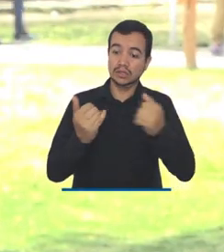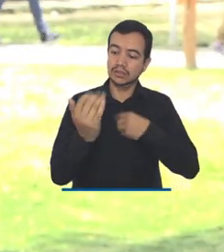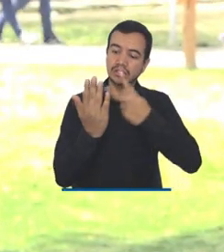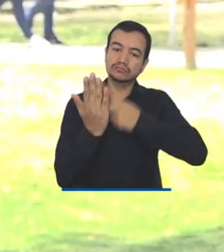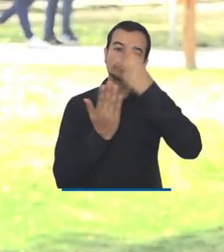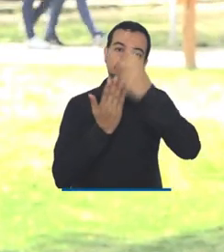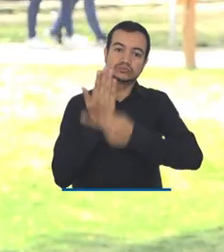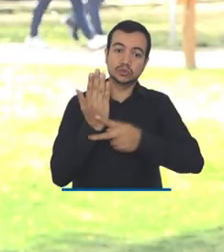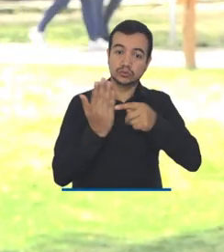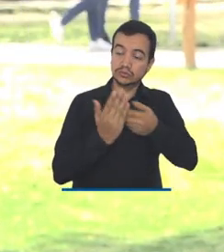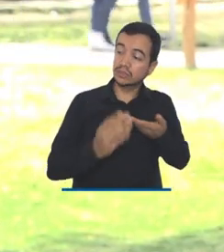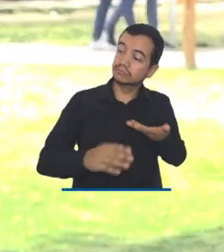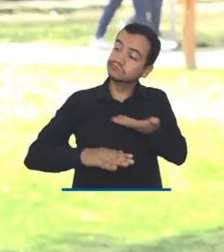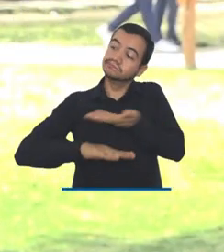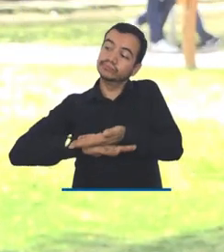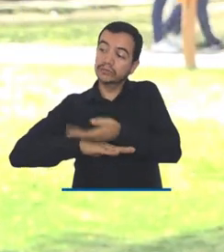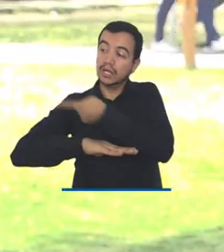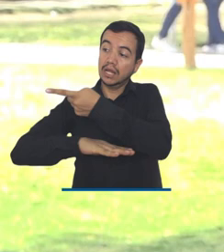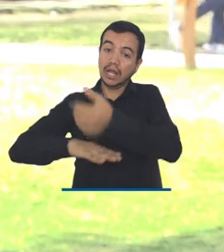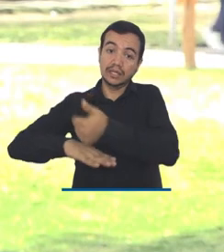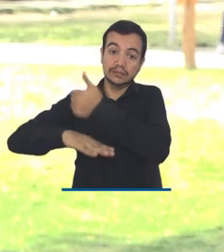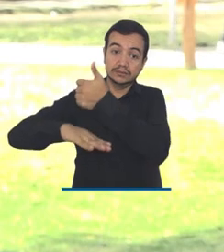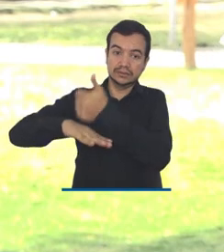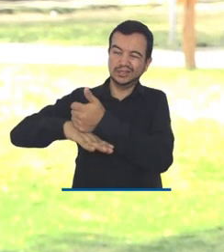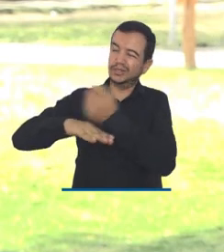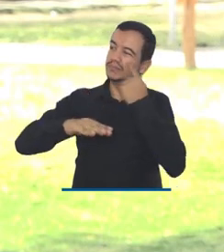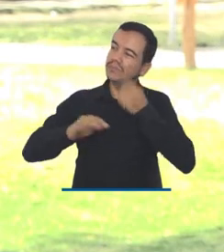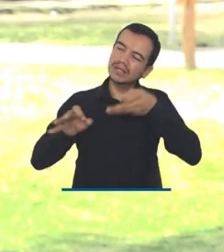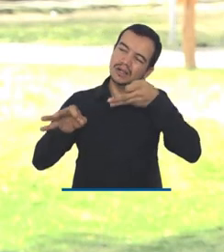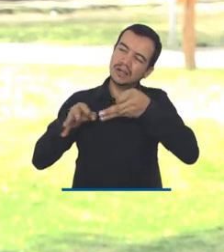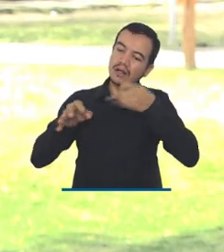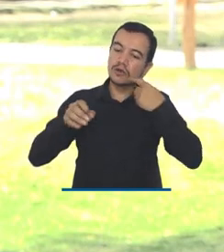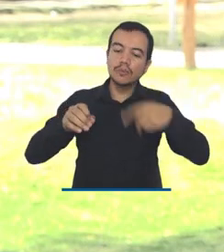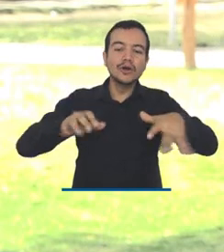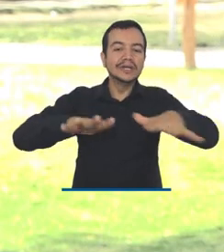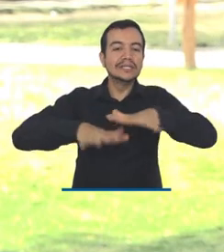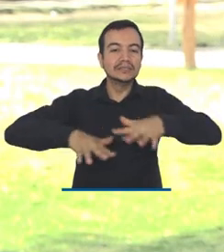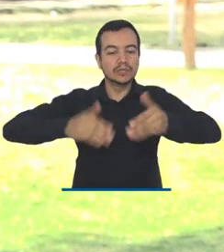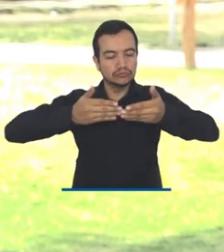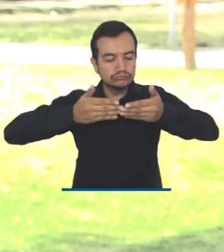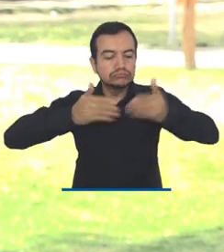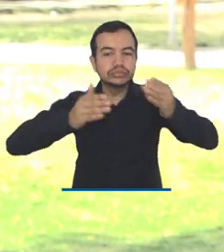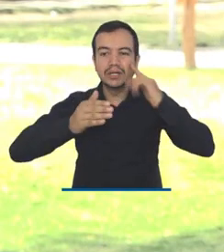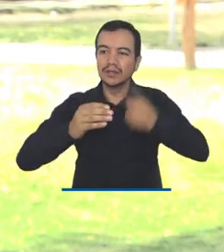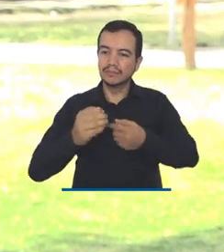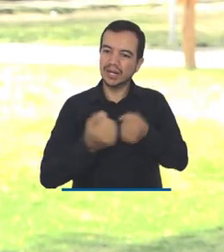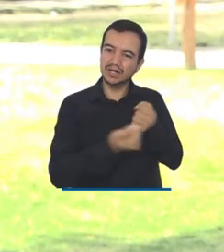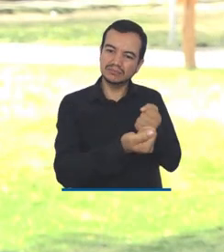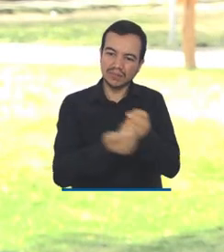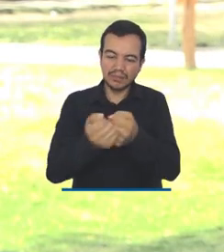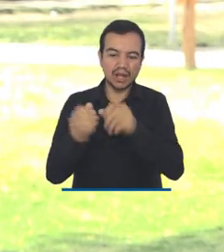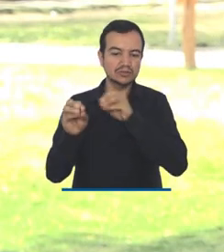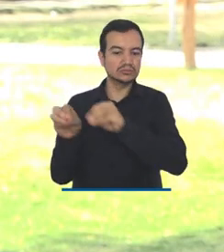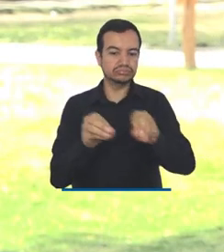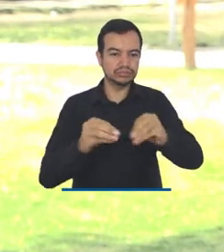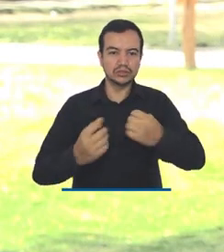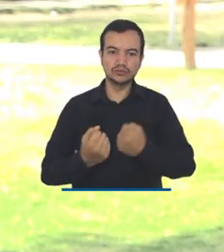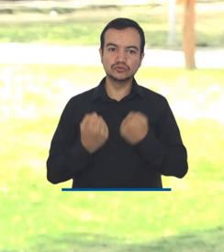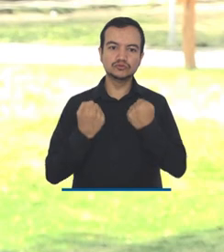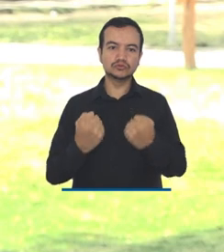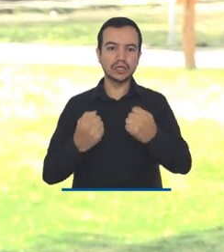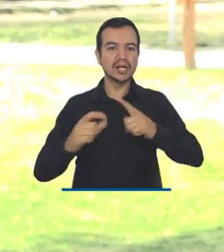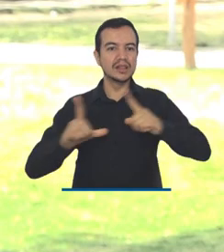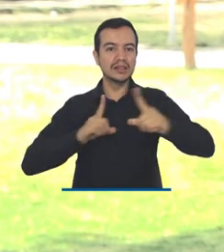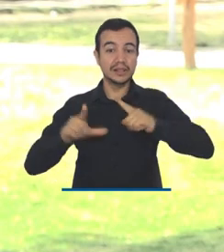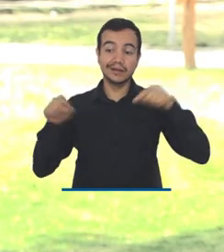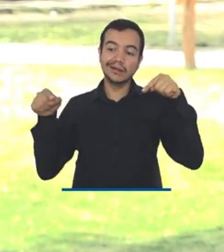del Magdalena, un primer acercamiento con el señor rector para fomentar espacios de fortalecimiento del liderazgo en los jóvenes del territorio que se encuentran